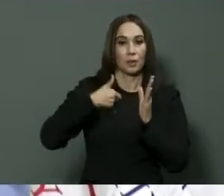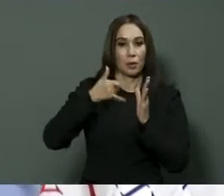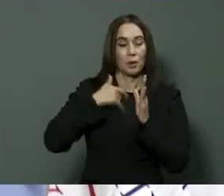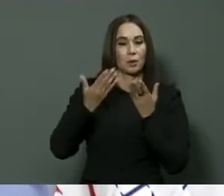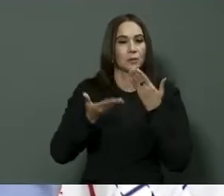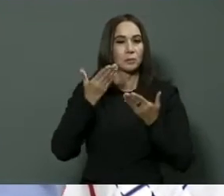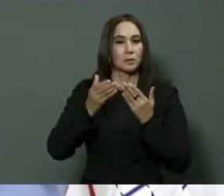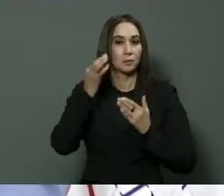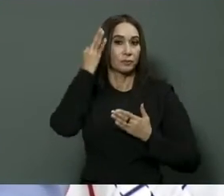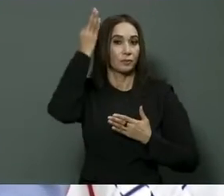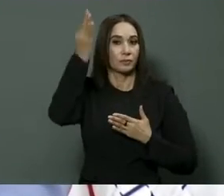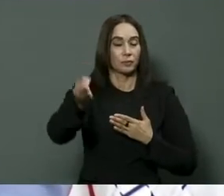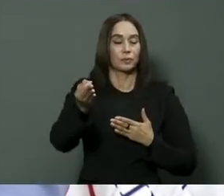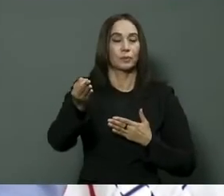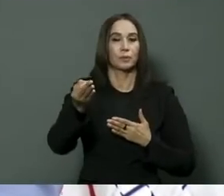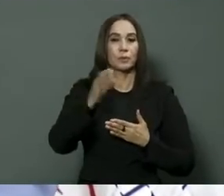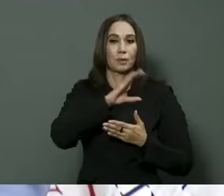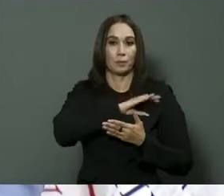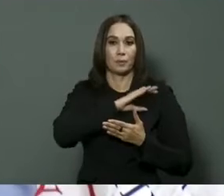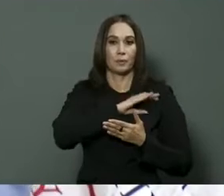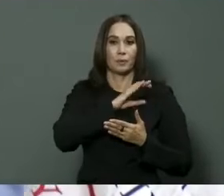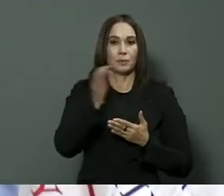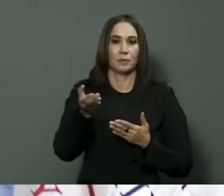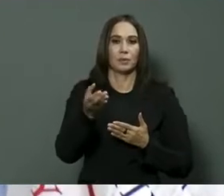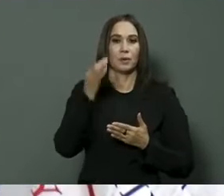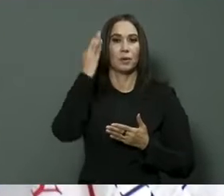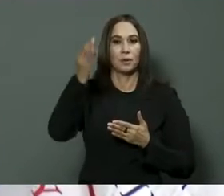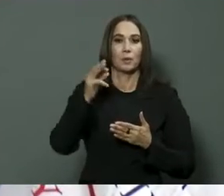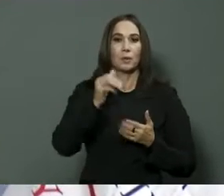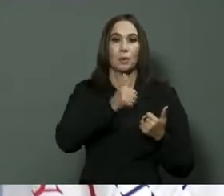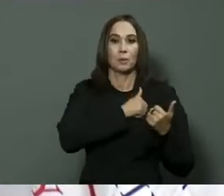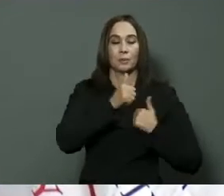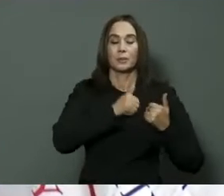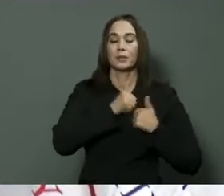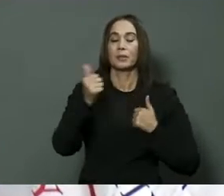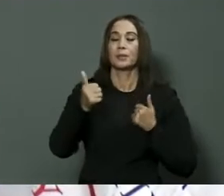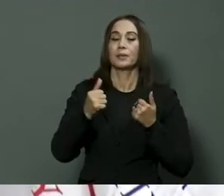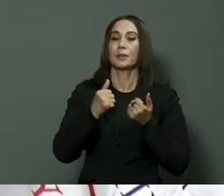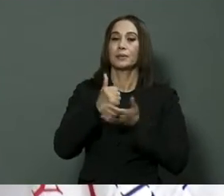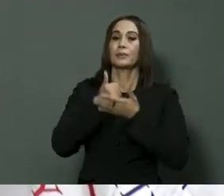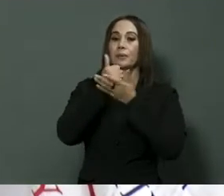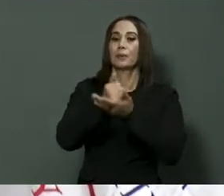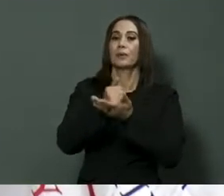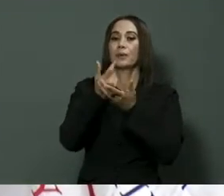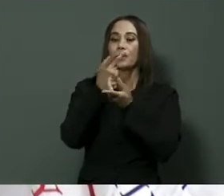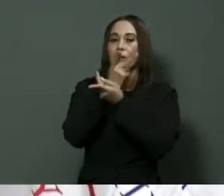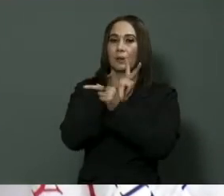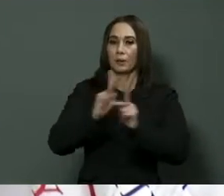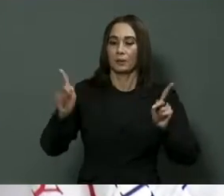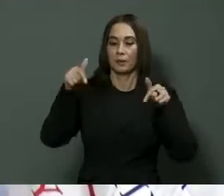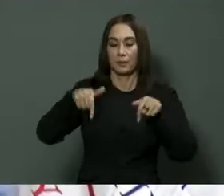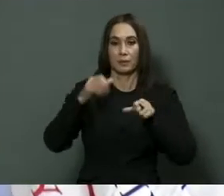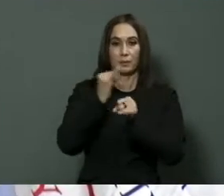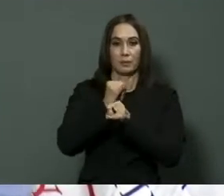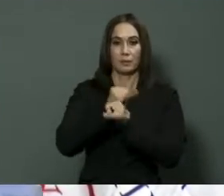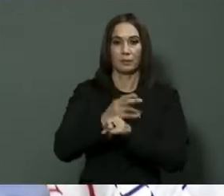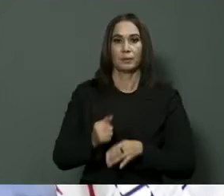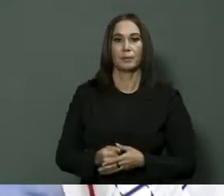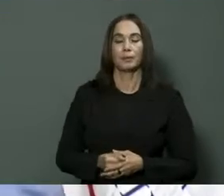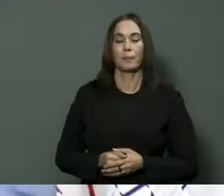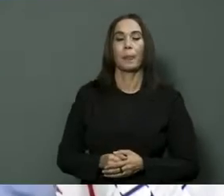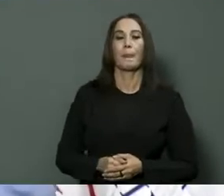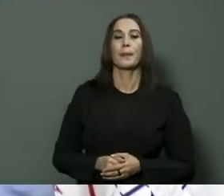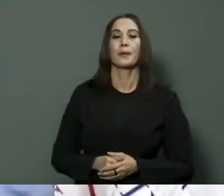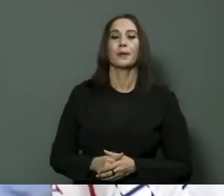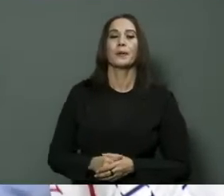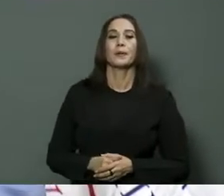serán los futuros policías o los futuros militares que servirán a la patria desde estas instituciones.